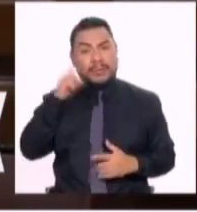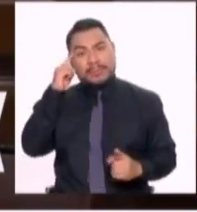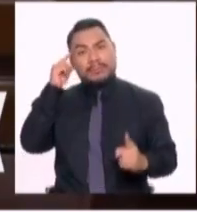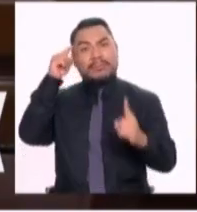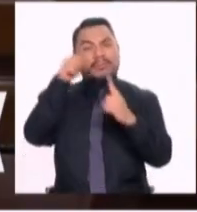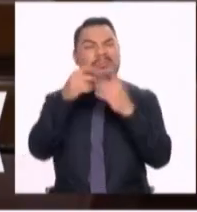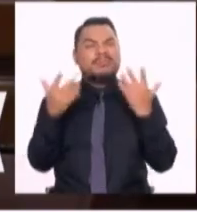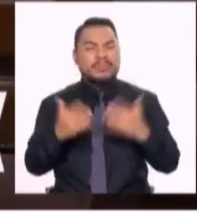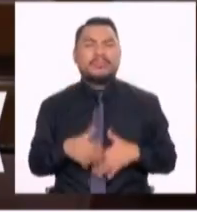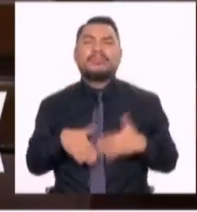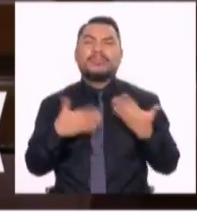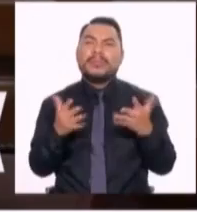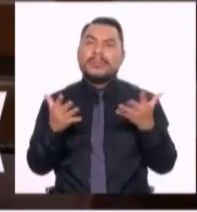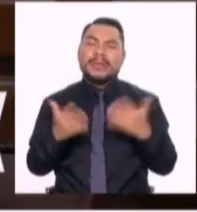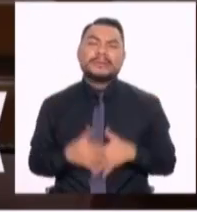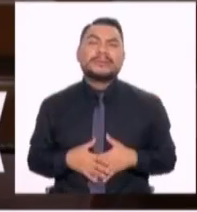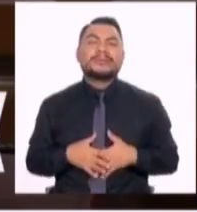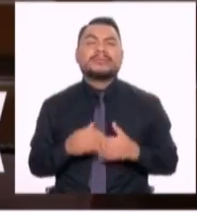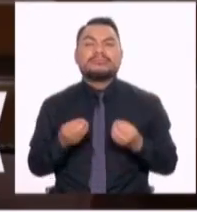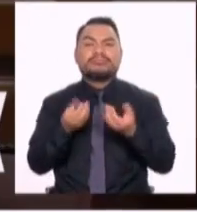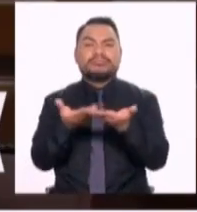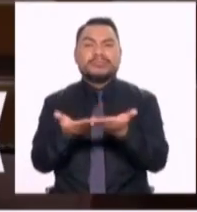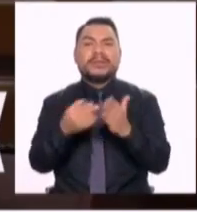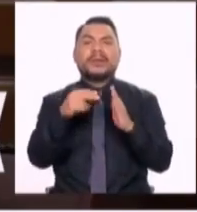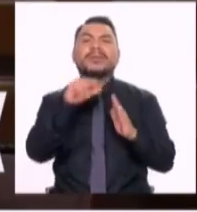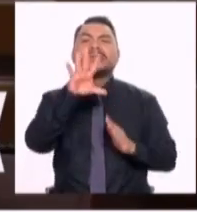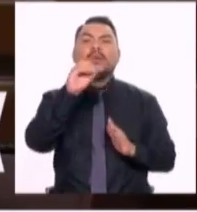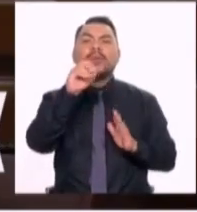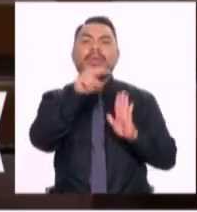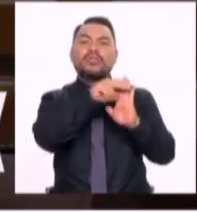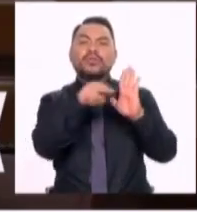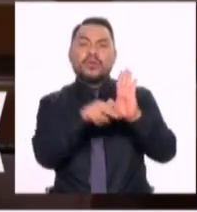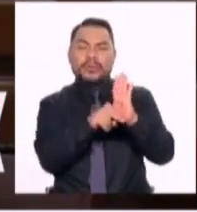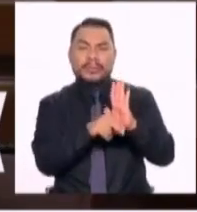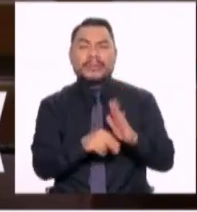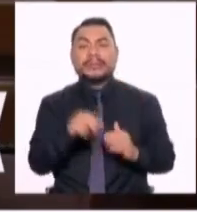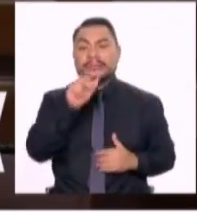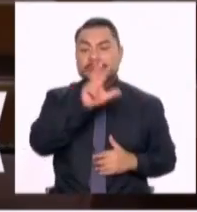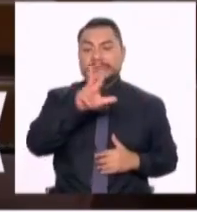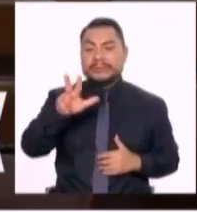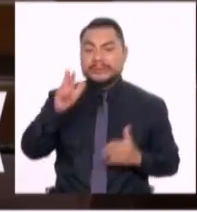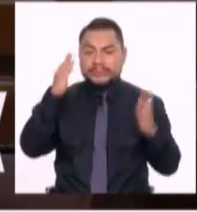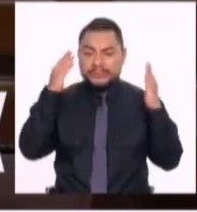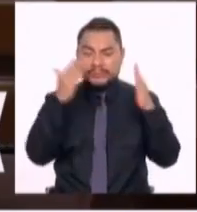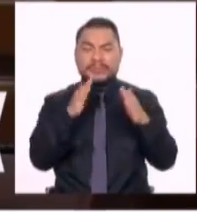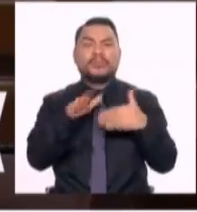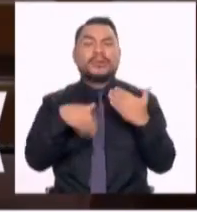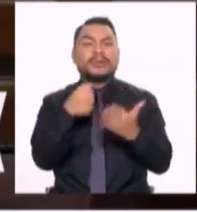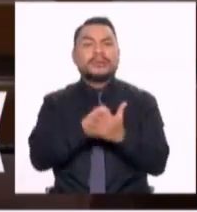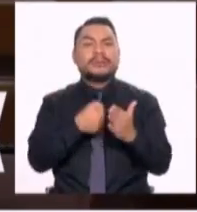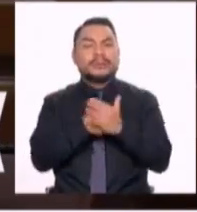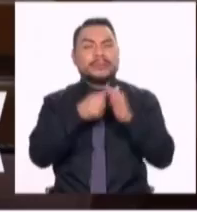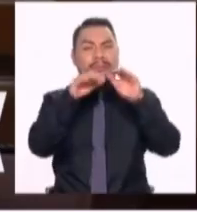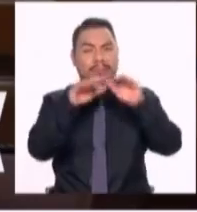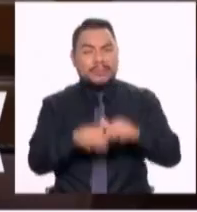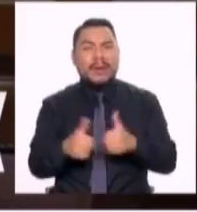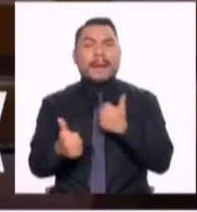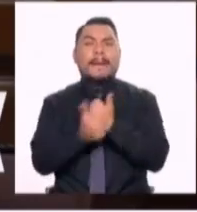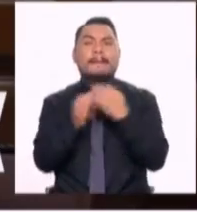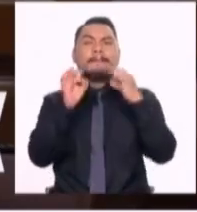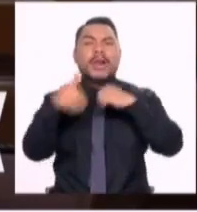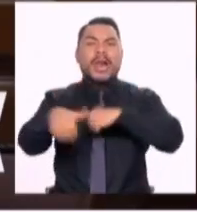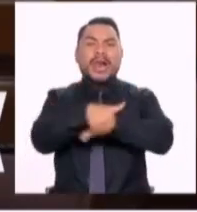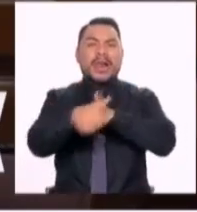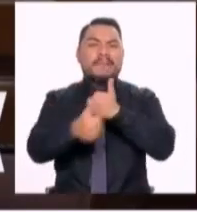muy necesario para el desarrollo de nuestra región, ¿no? Tuvimos el problema del fenómeno